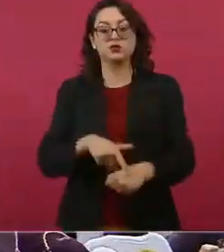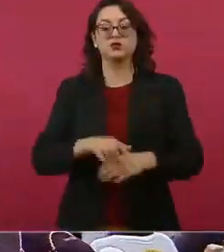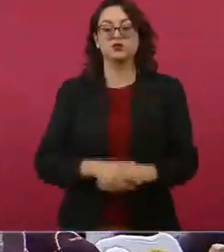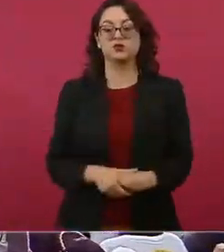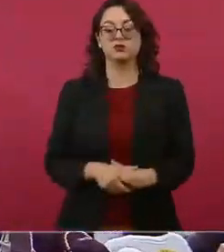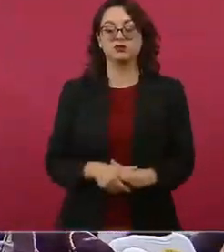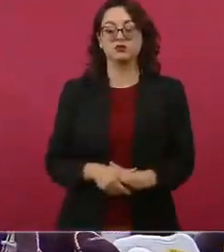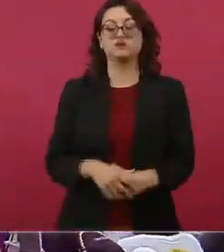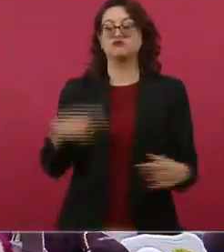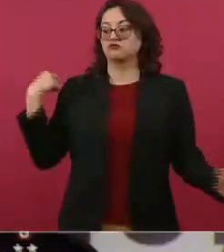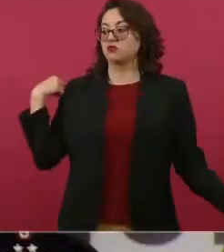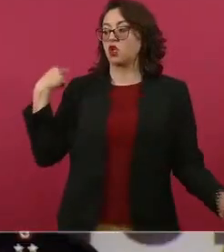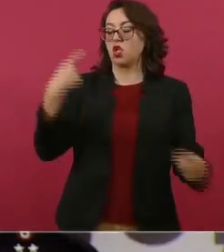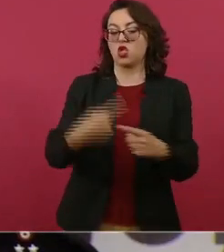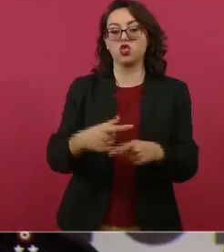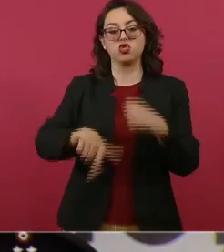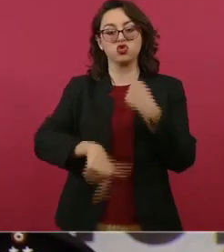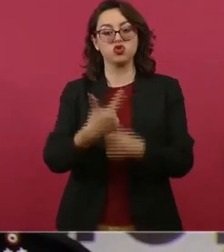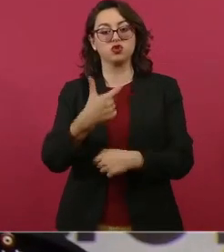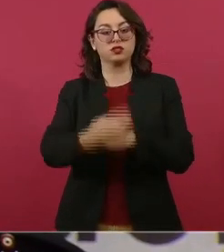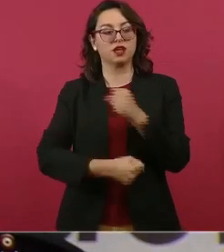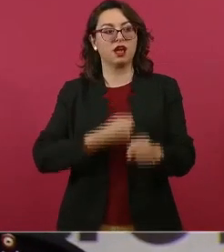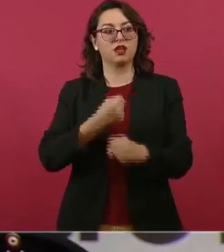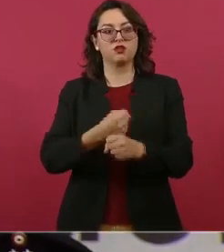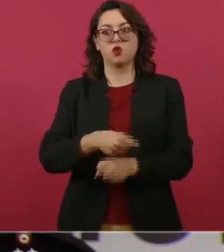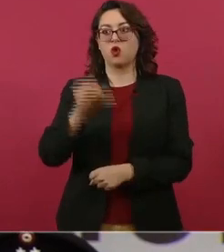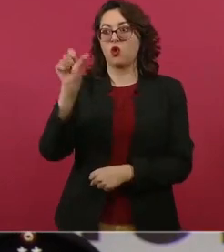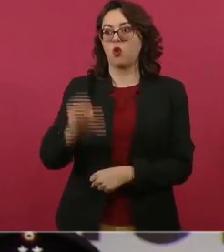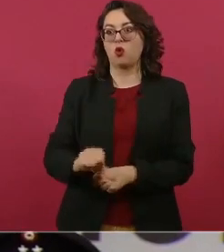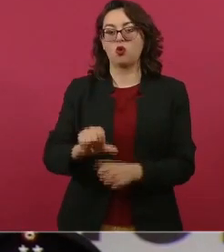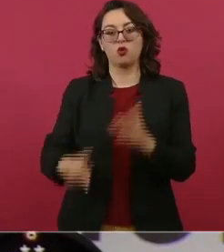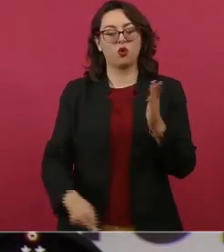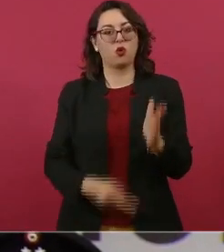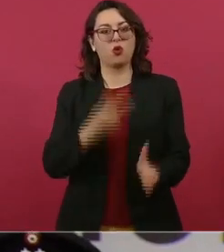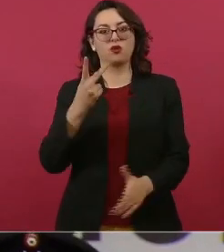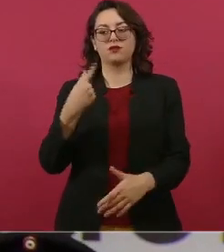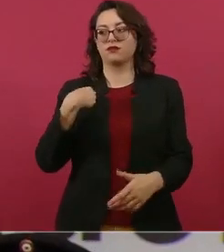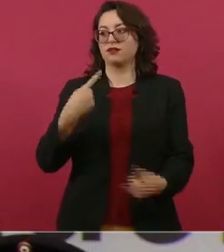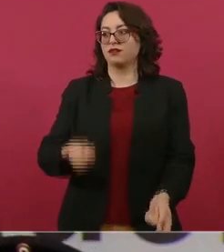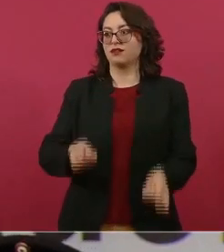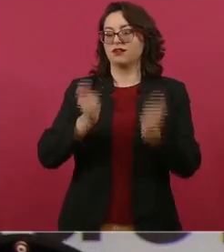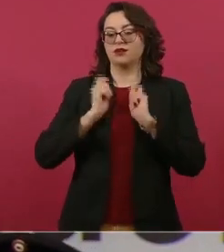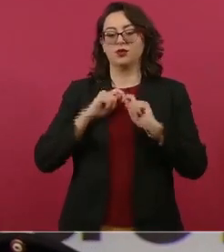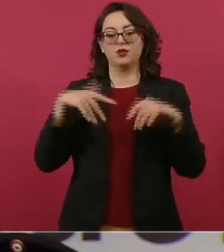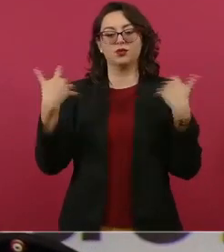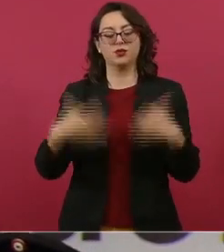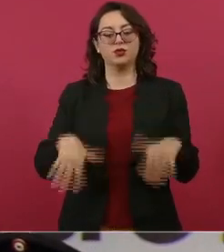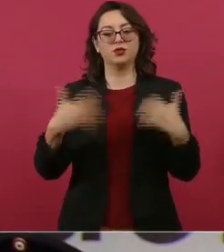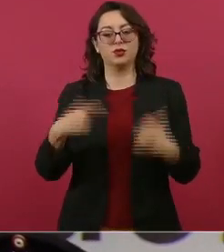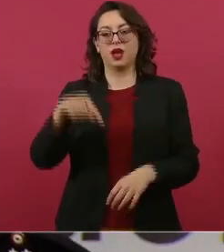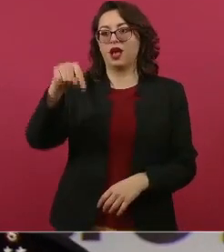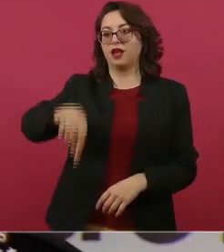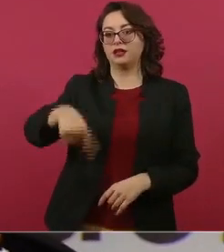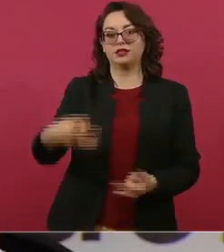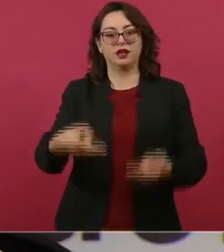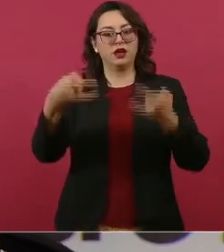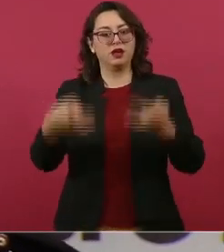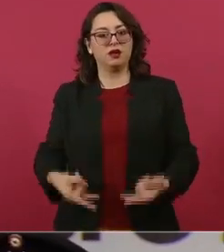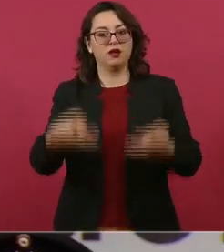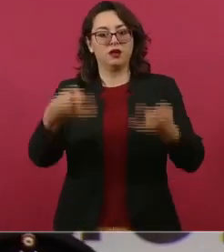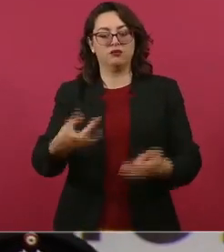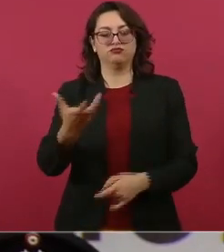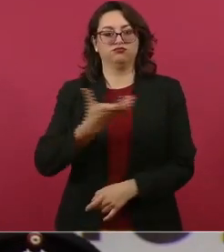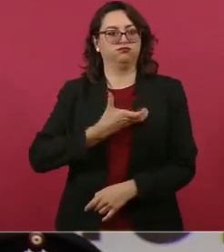misma emoción, nos encontramos aquí, en el escenario de las grandes transformaciones, la Plaza de la Constitución,